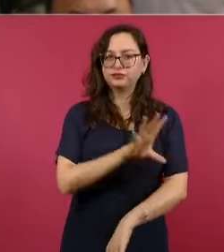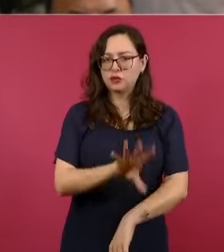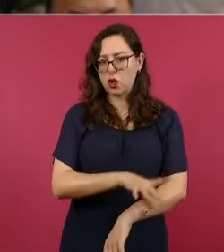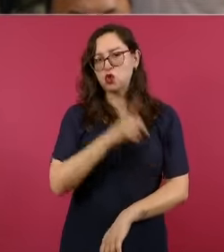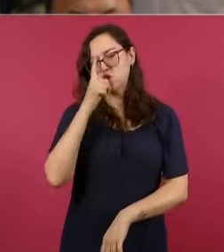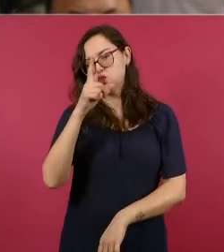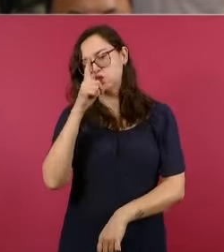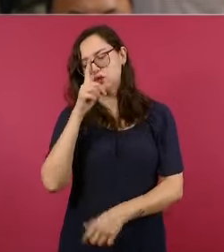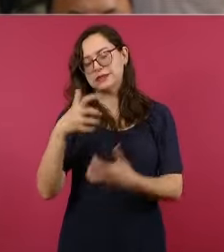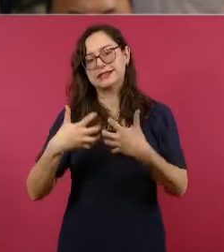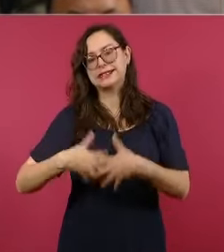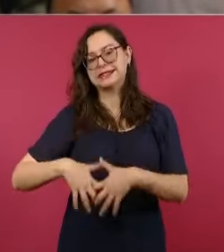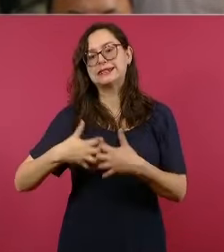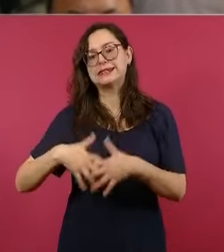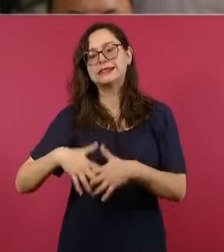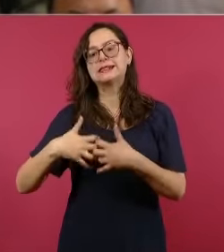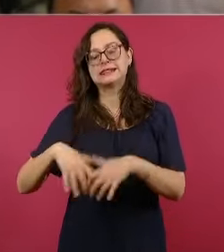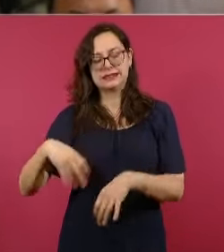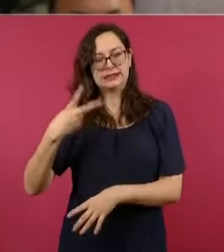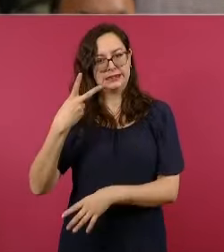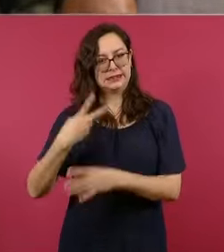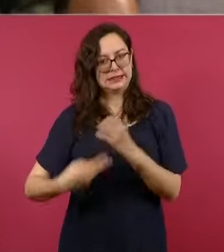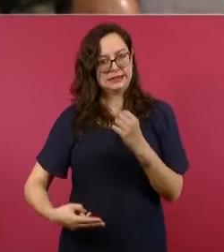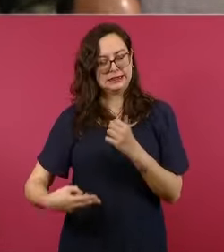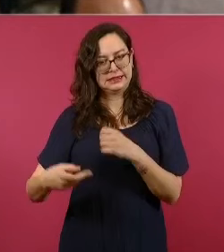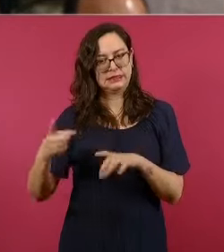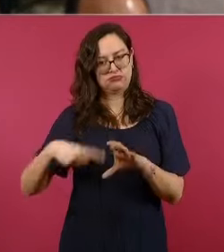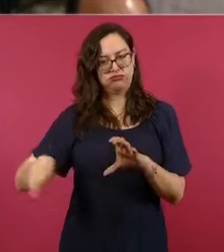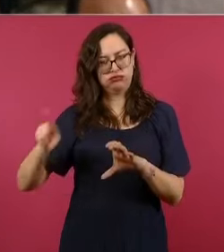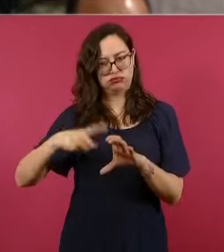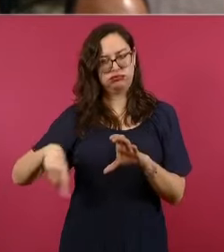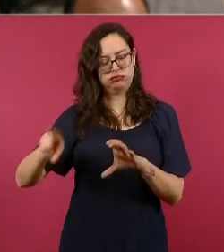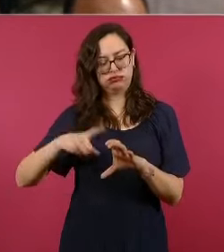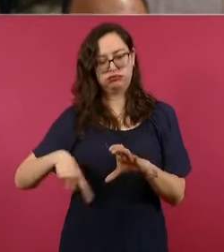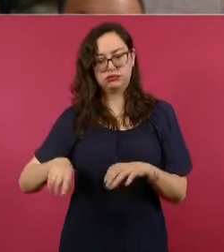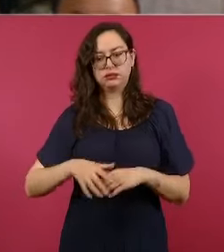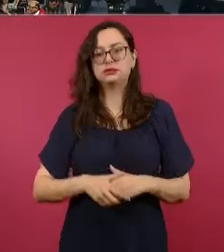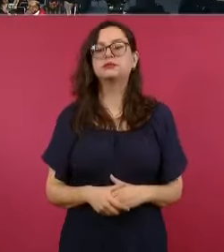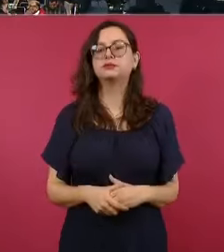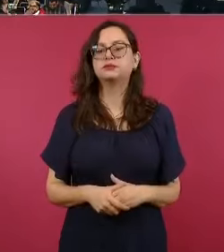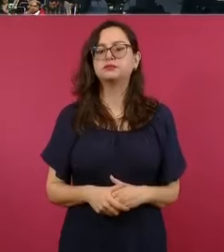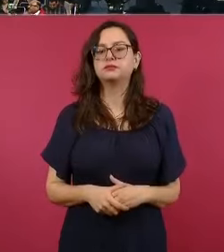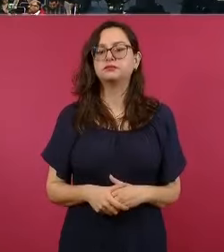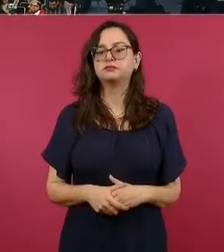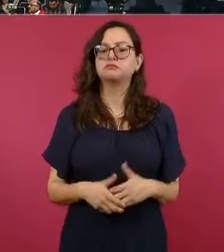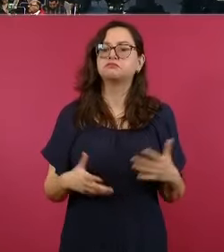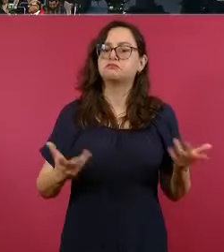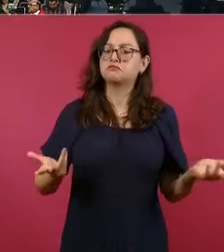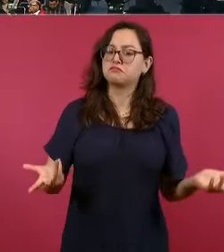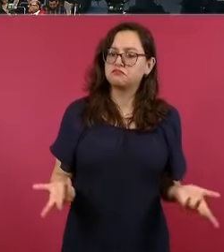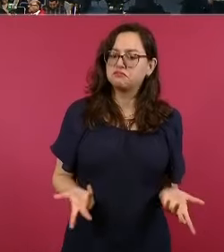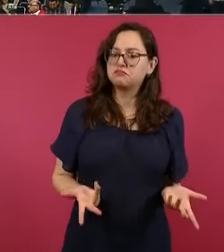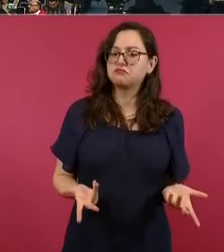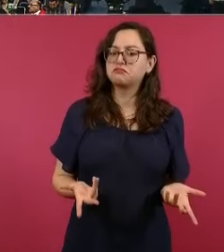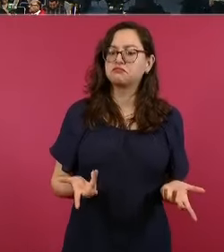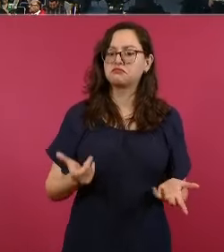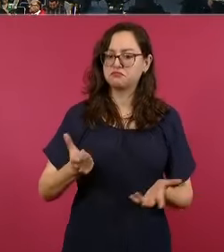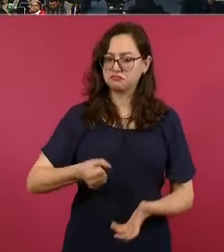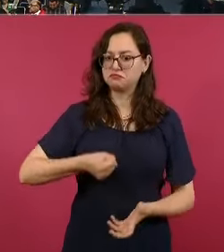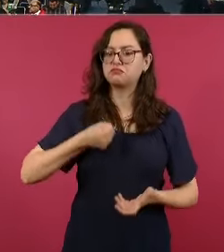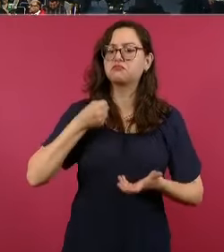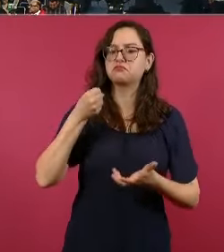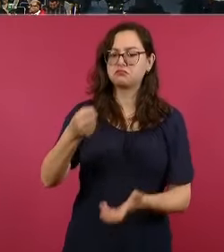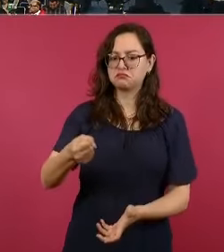plantas están ahí y pues la comisión por lo que he visto ha hecho mucha inversión